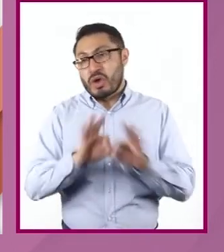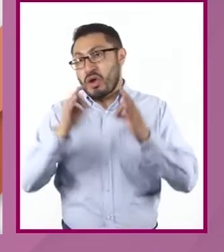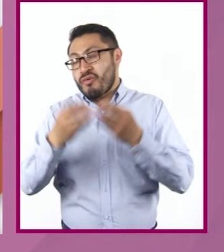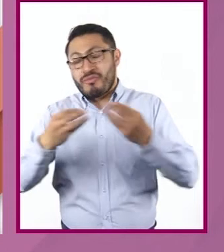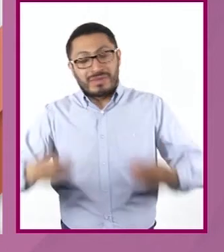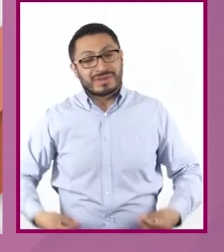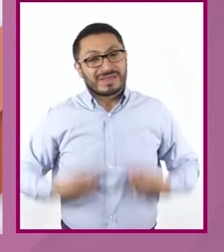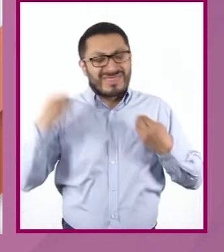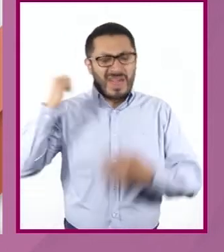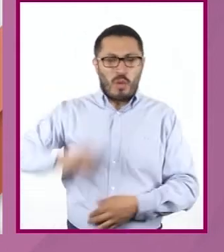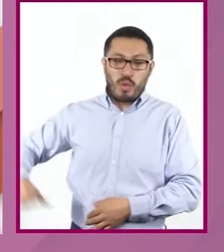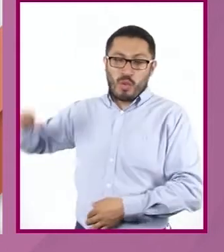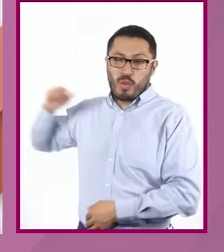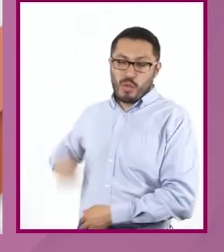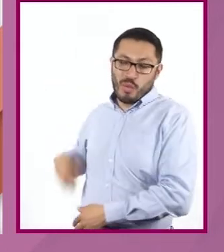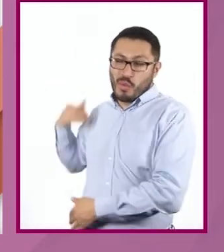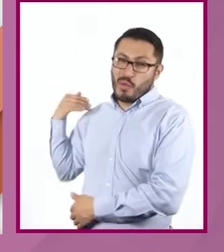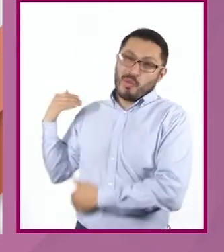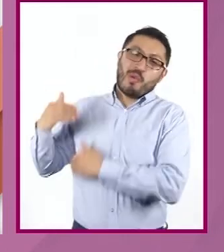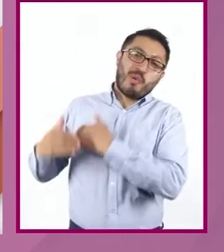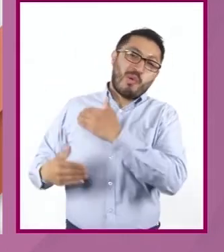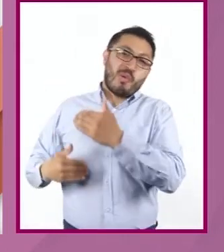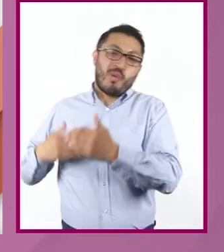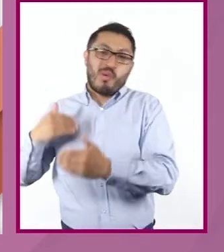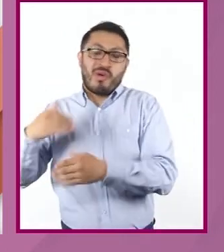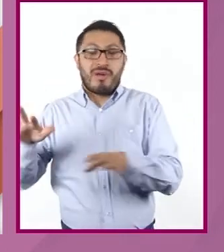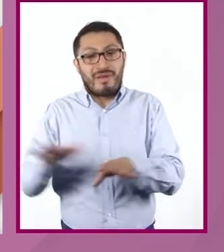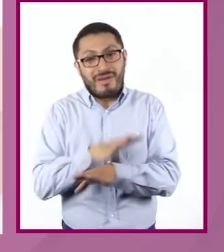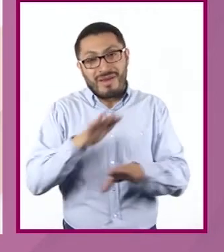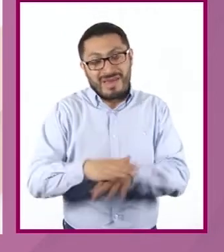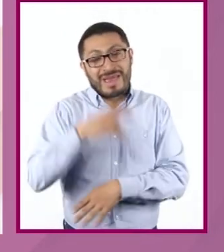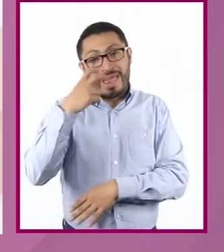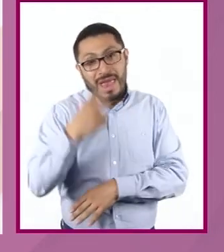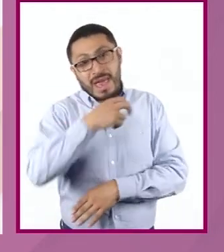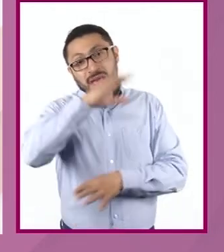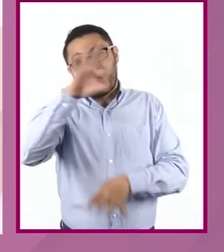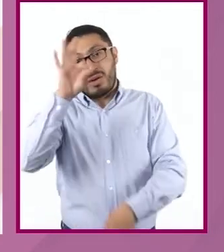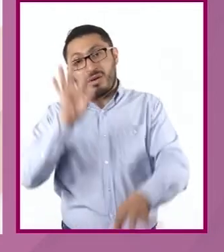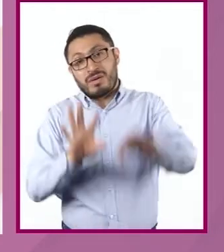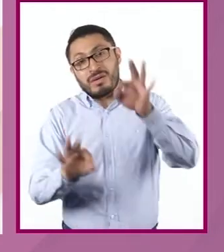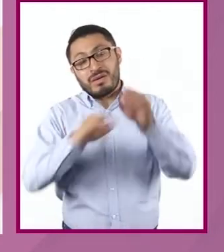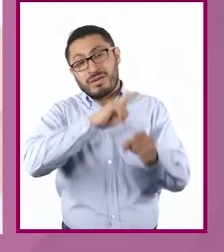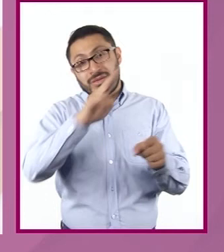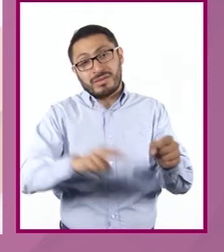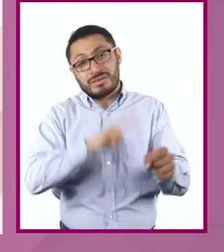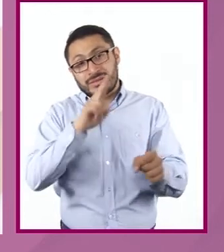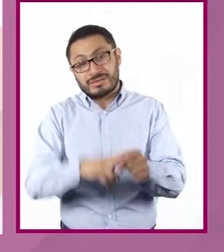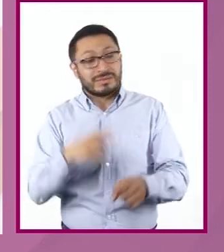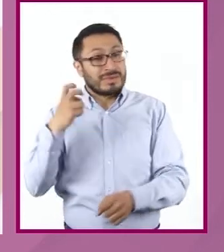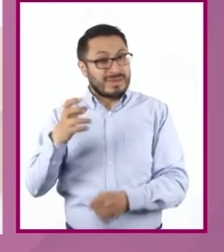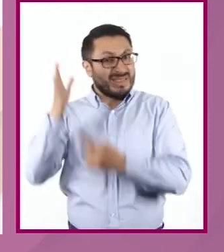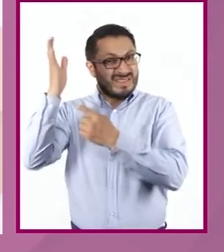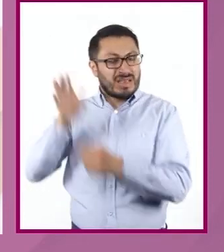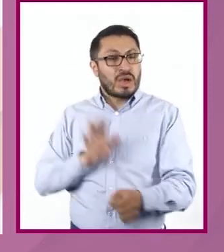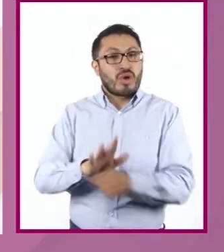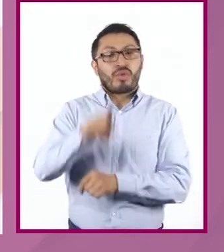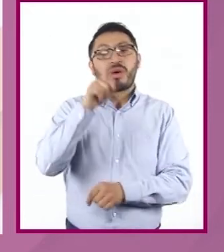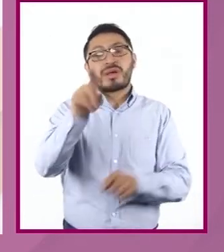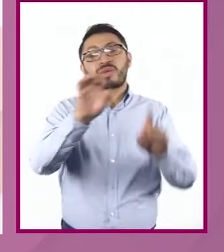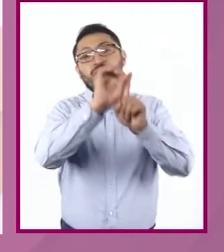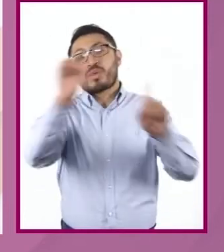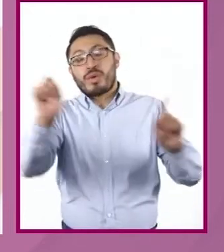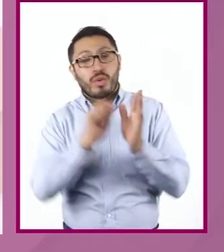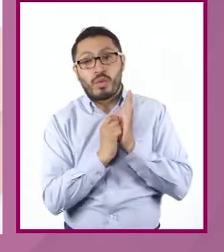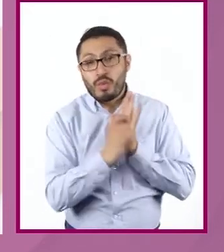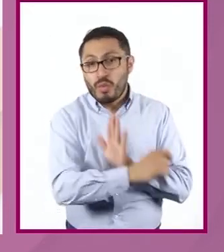paso del tiempo que utiliza como herramienta la selección natural. En este texto, ¿qué enunciados subrayarían como la